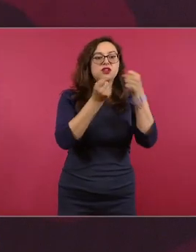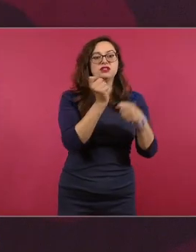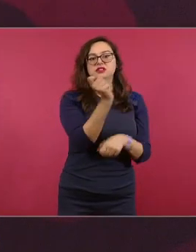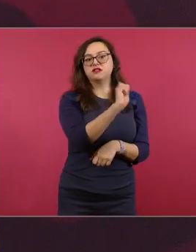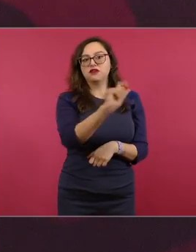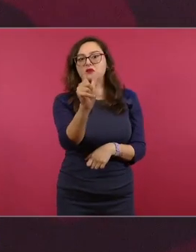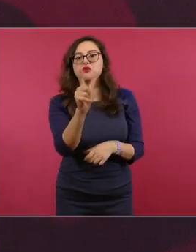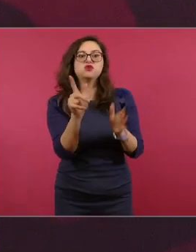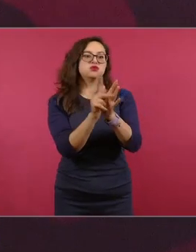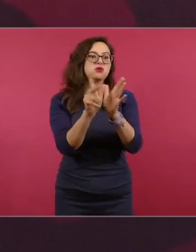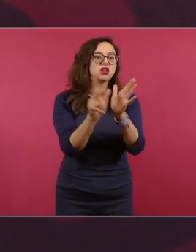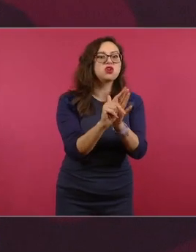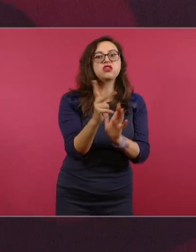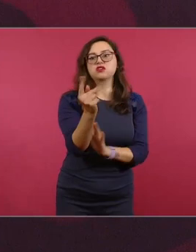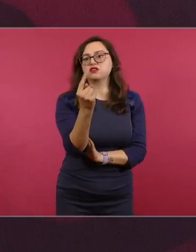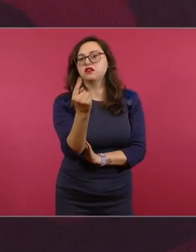famosos.